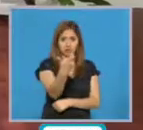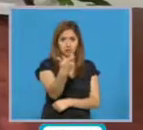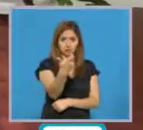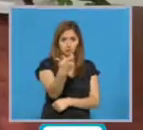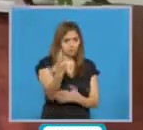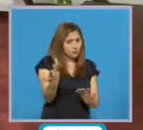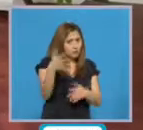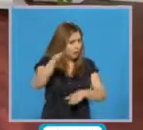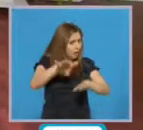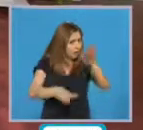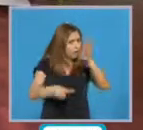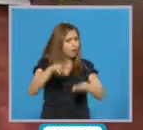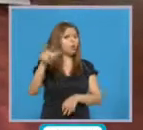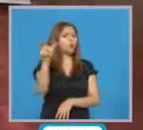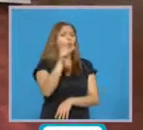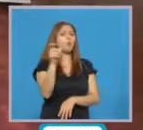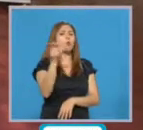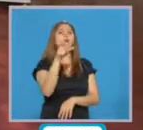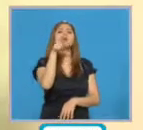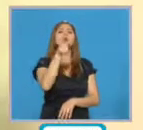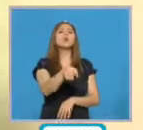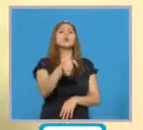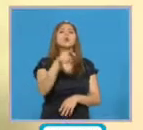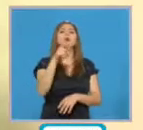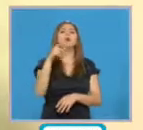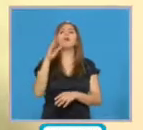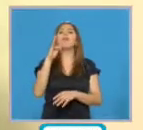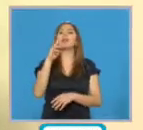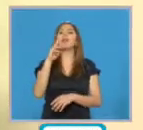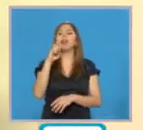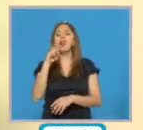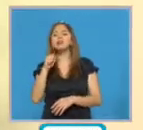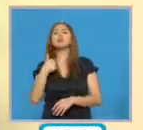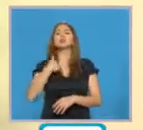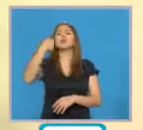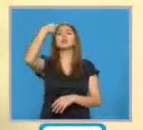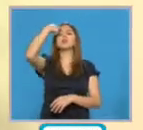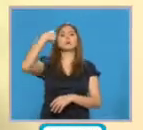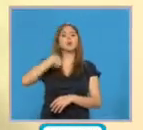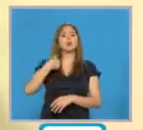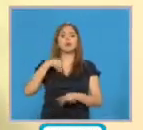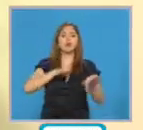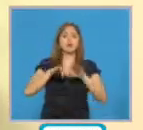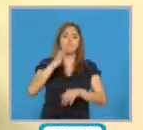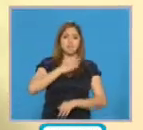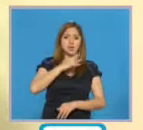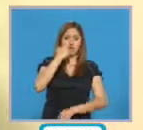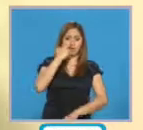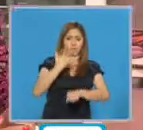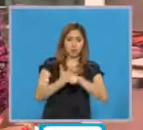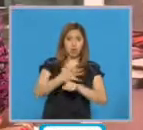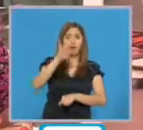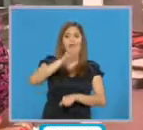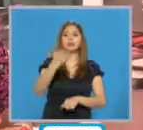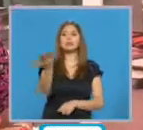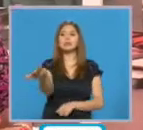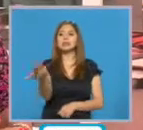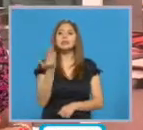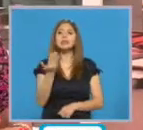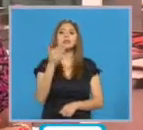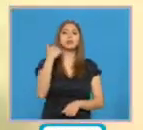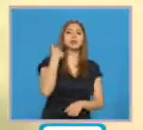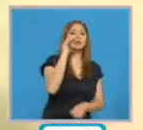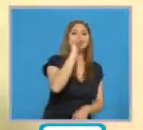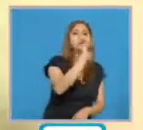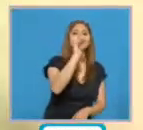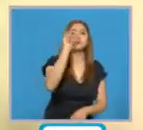muchas veces cuando ya te haces freelance o te independizas, cuesta mucho trabajo cobrar Sí. y estar persiguiendo a los